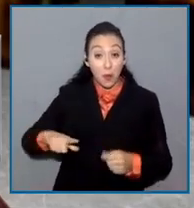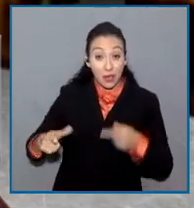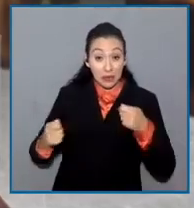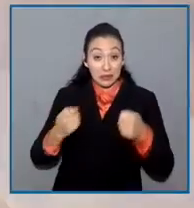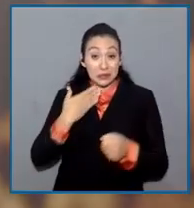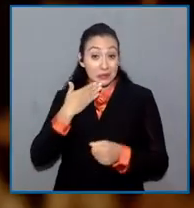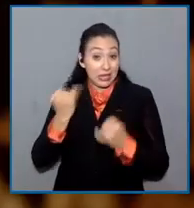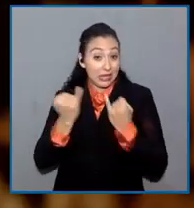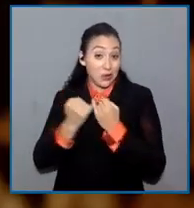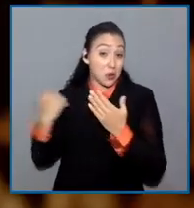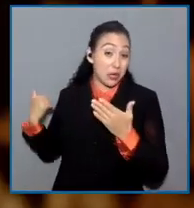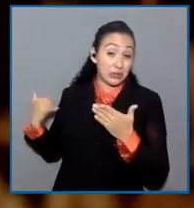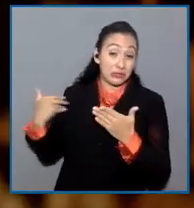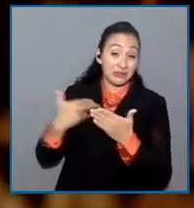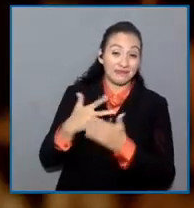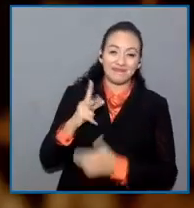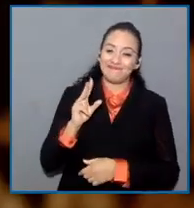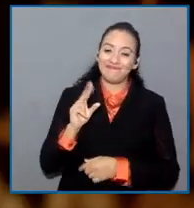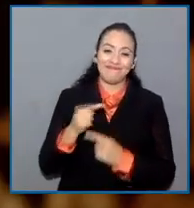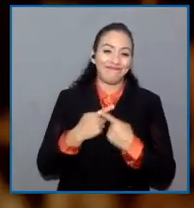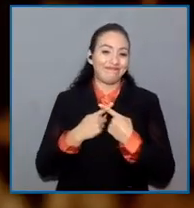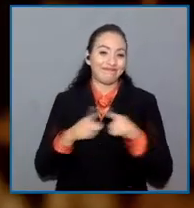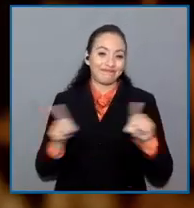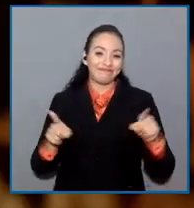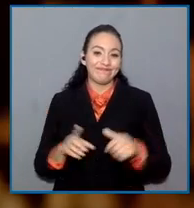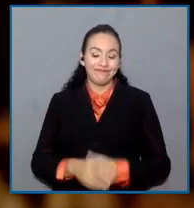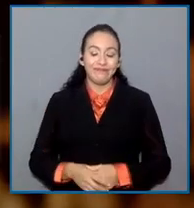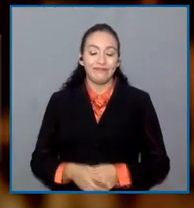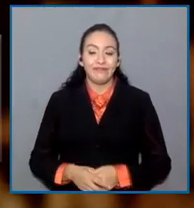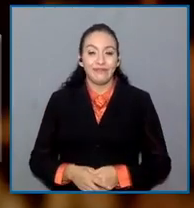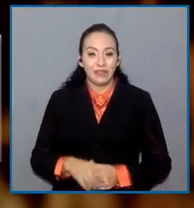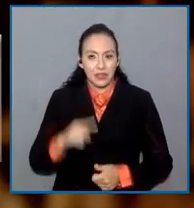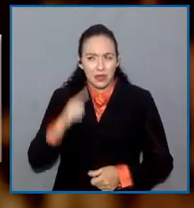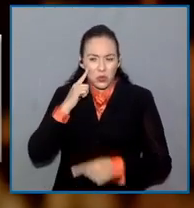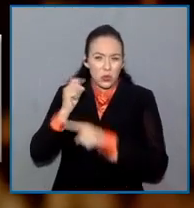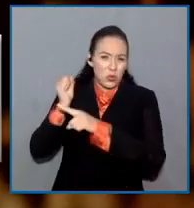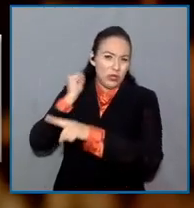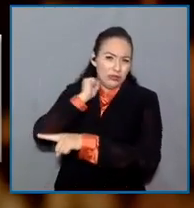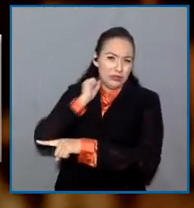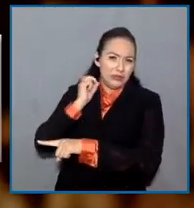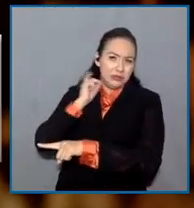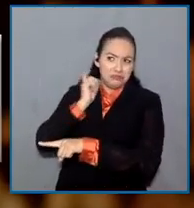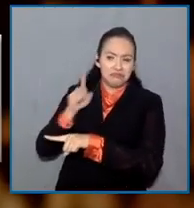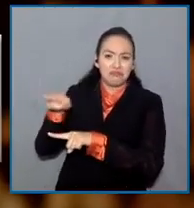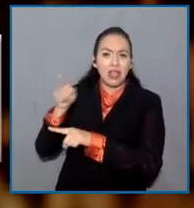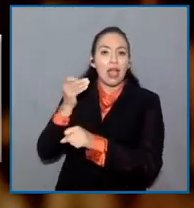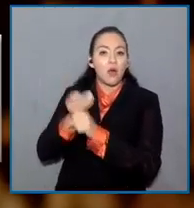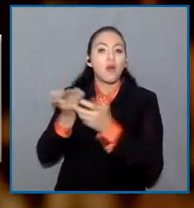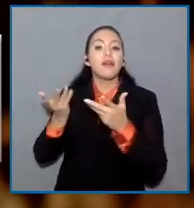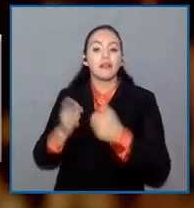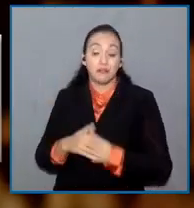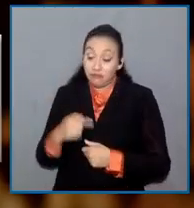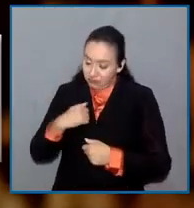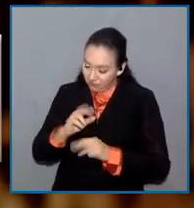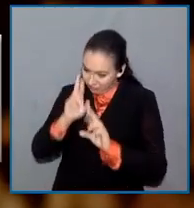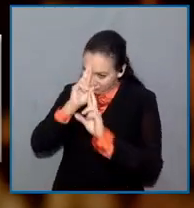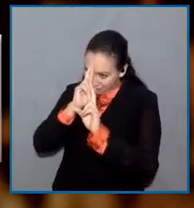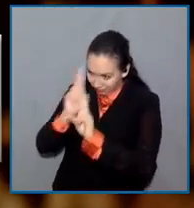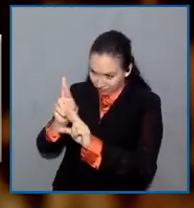Osorio. Lo que están haciendo los señores legisladores, lo digo con mucho respeto, es colocar a la señora